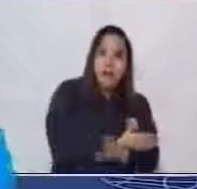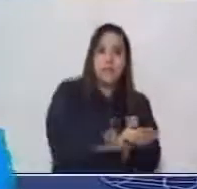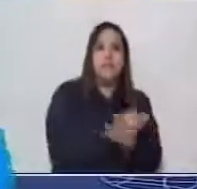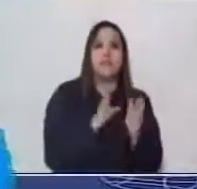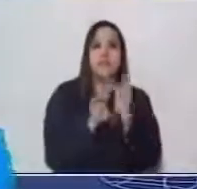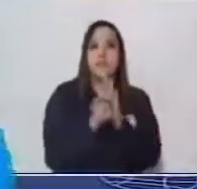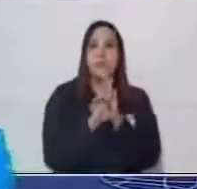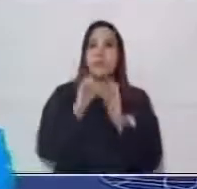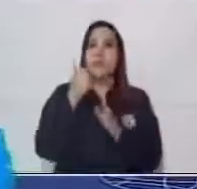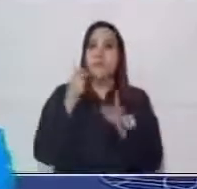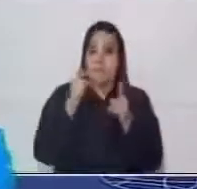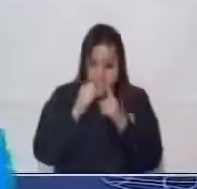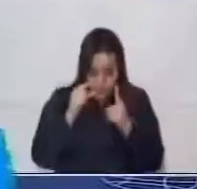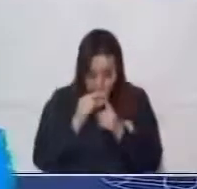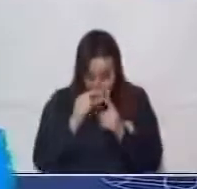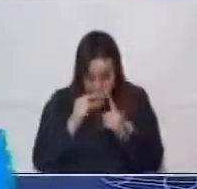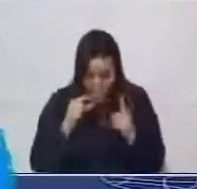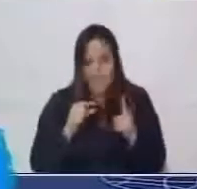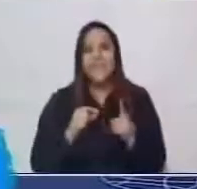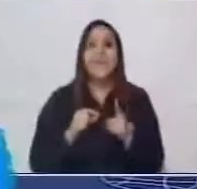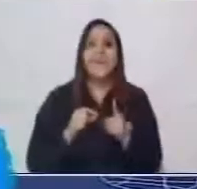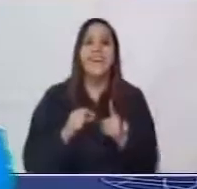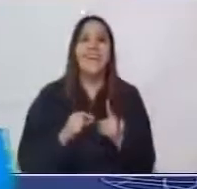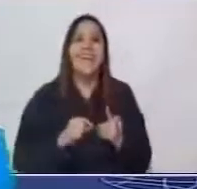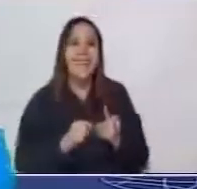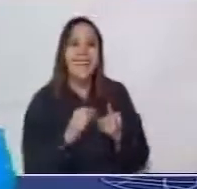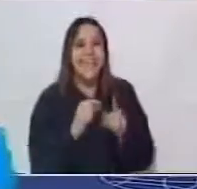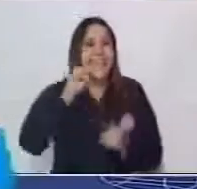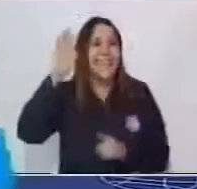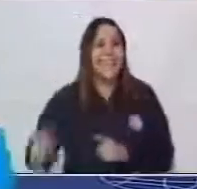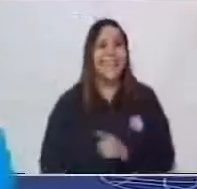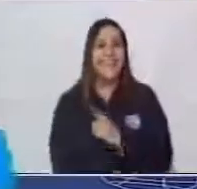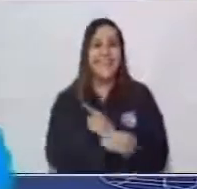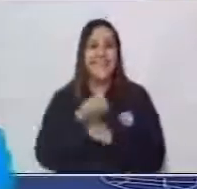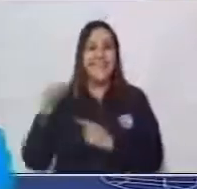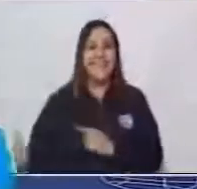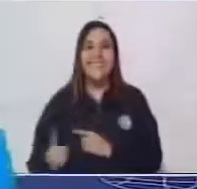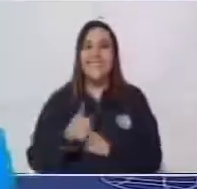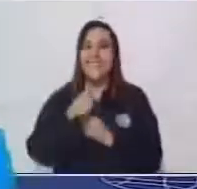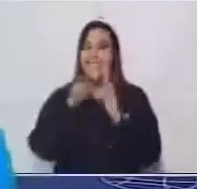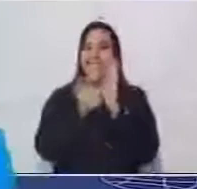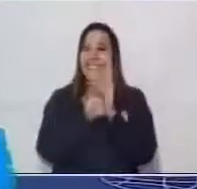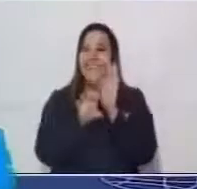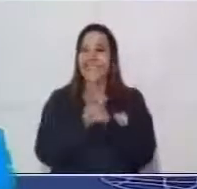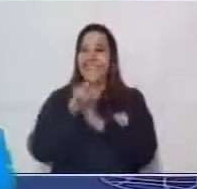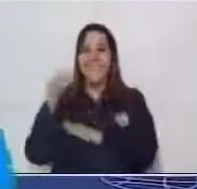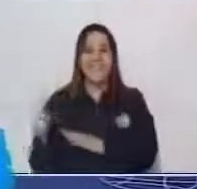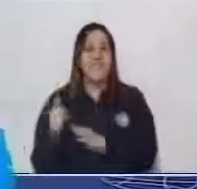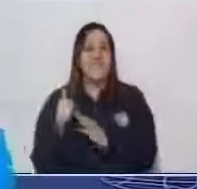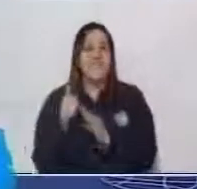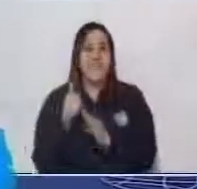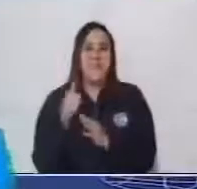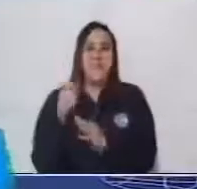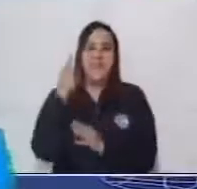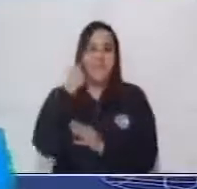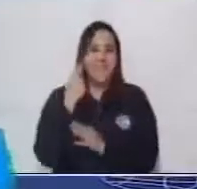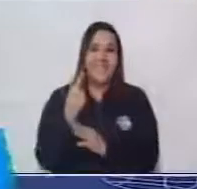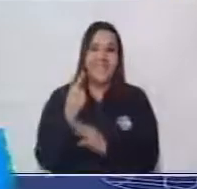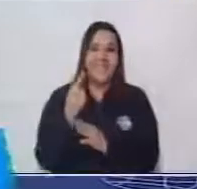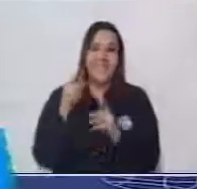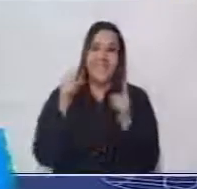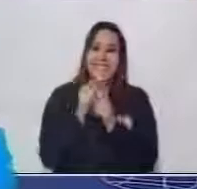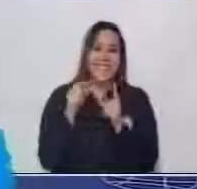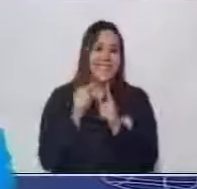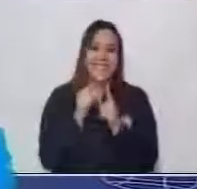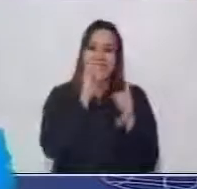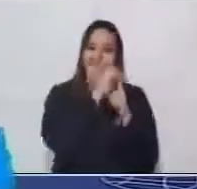y aunque. Por ejemplo, no me gusta, aunque está en oferta. Y entonces esa conjunción se